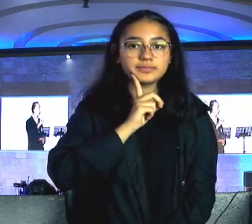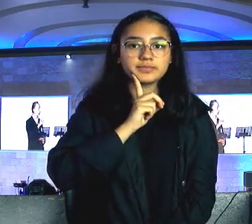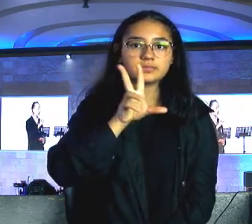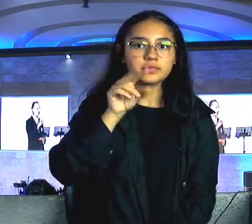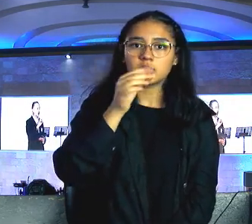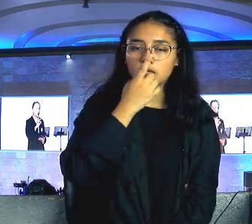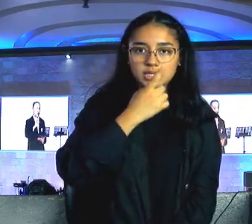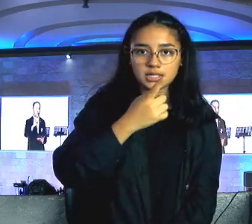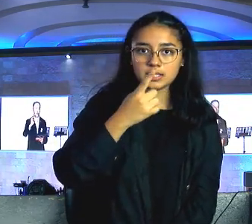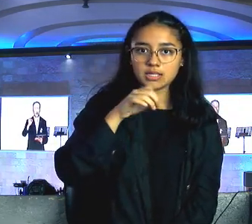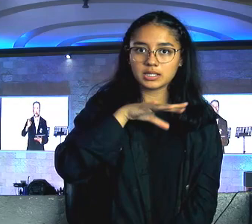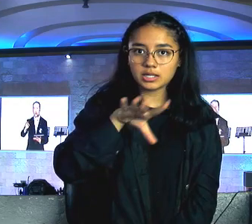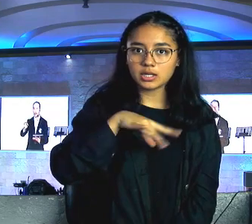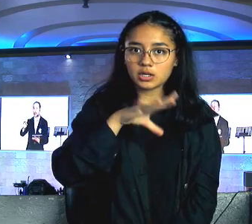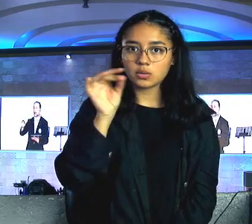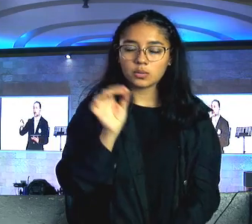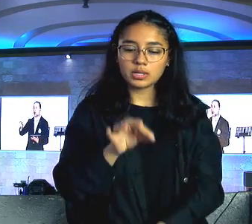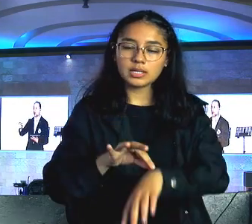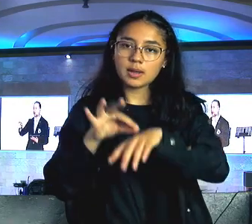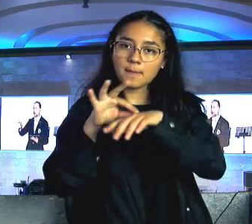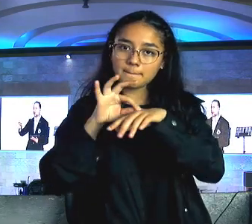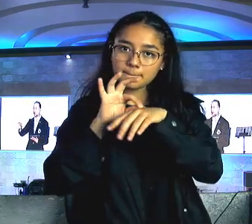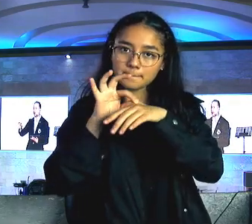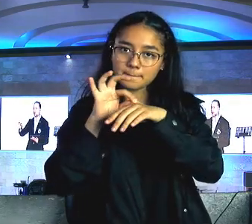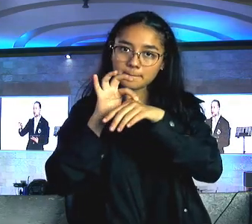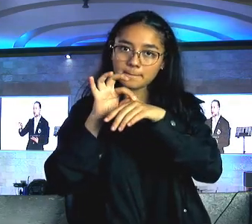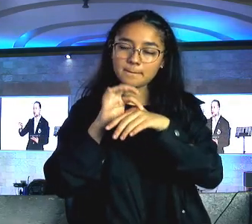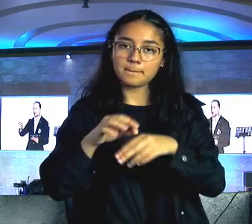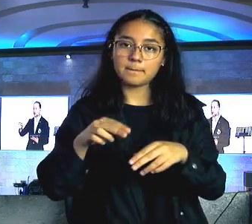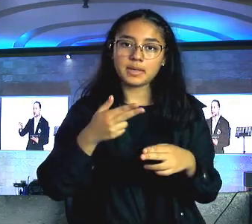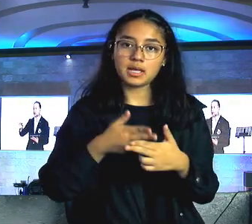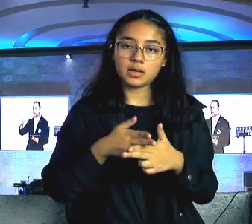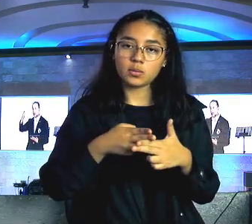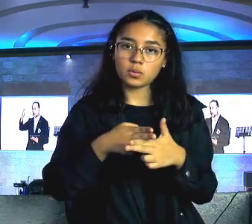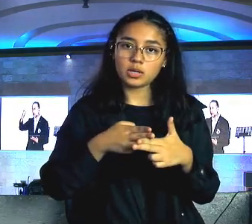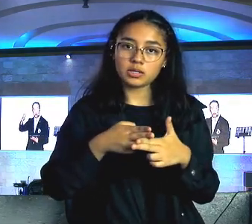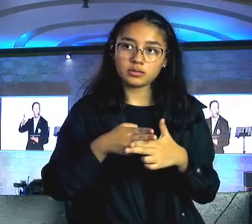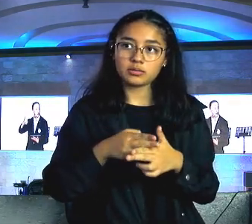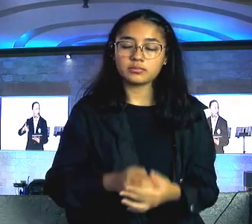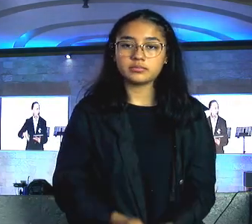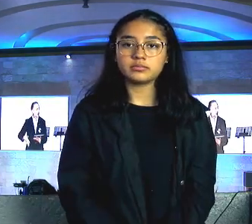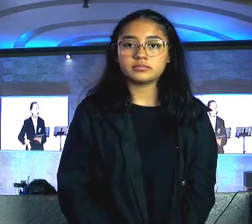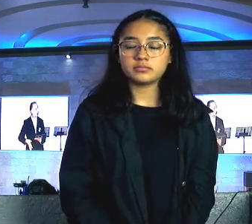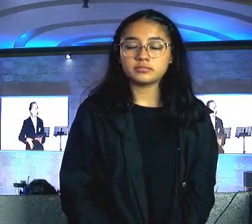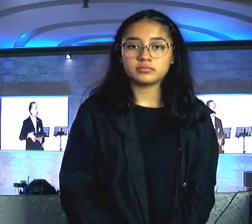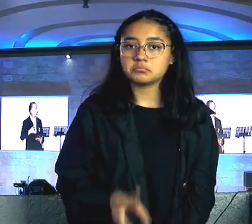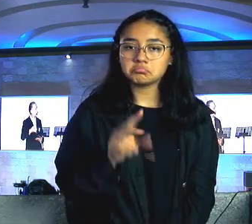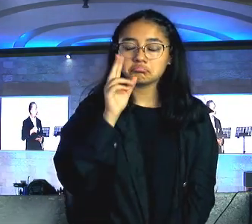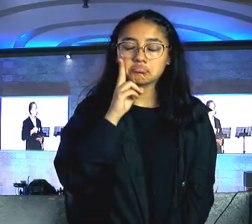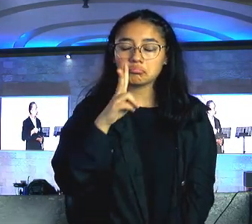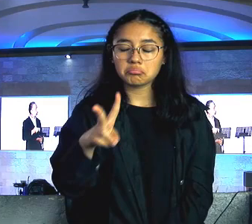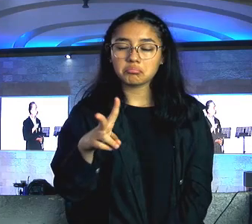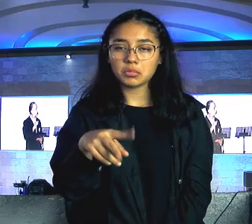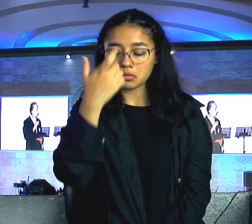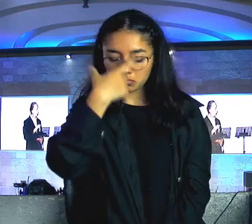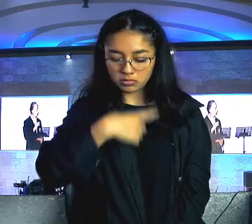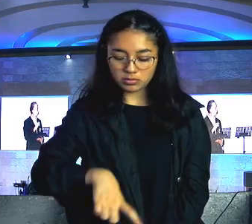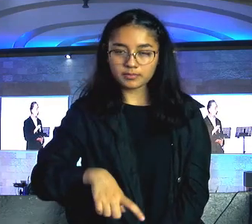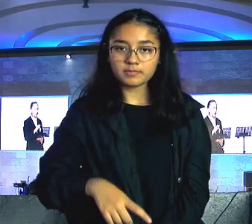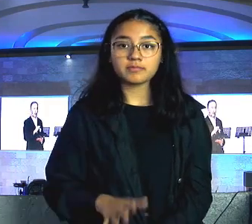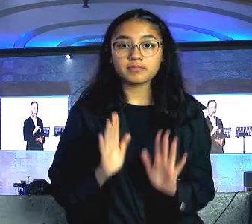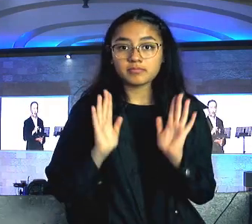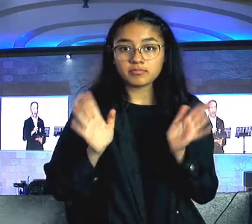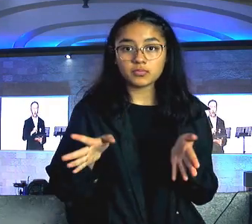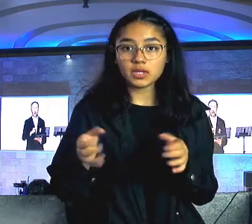No se diga si se encuentra en un pedazo de piel, de hueso. No tienen que verlo en su totalidad. Sus genes